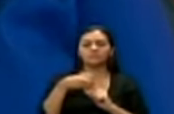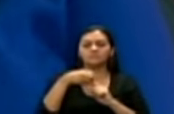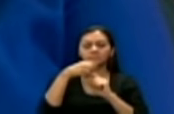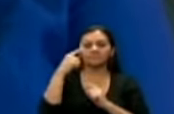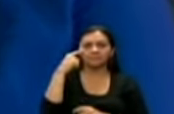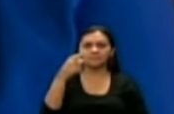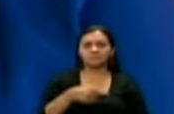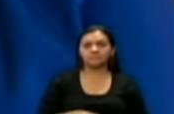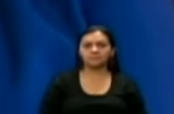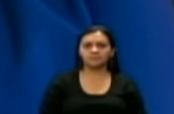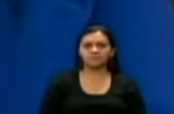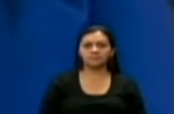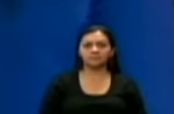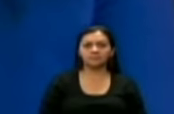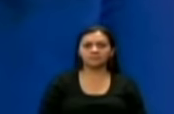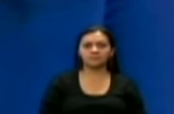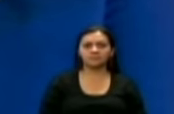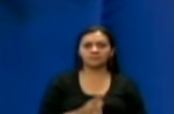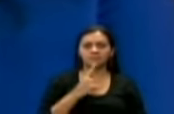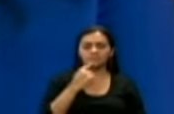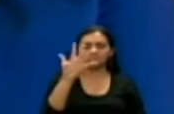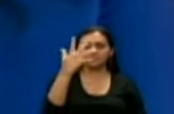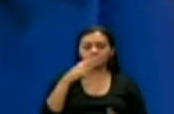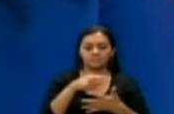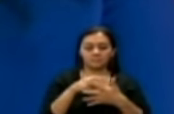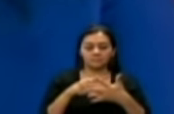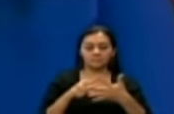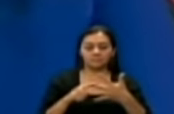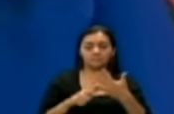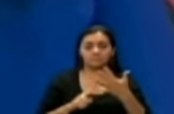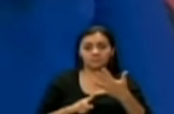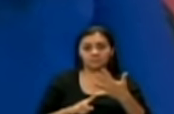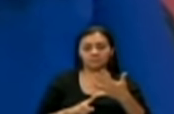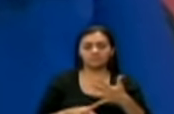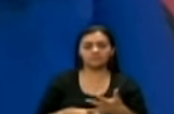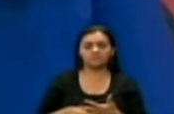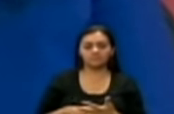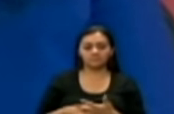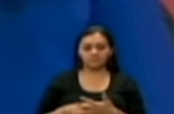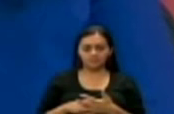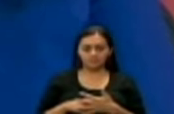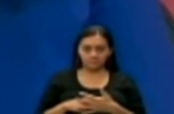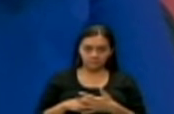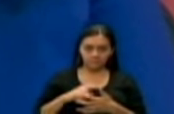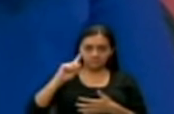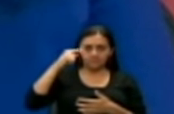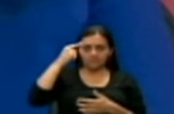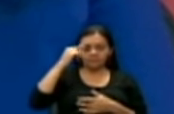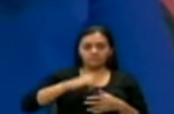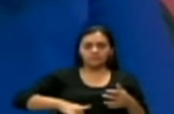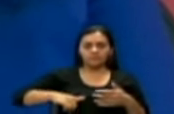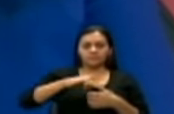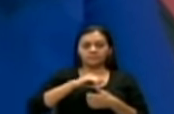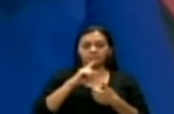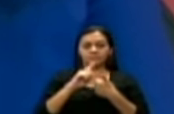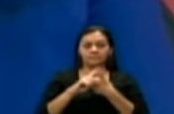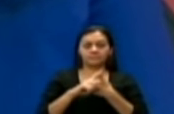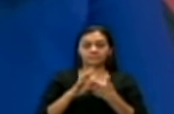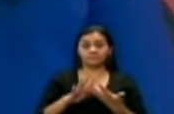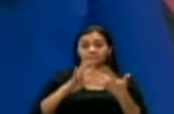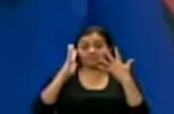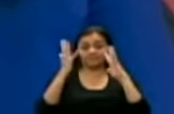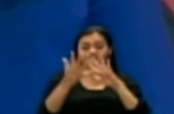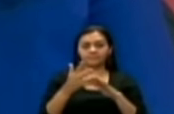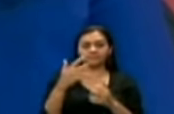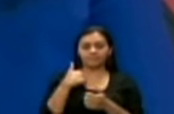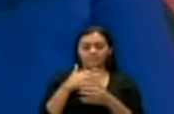Bueno, hay como 5 aspectos que son comunes en todos los gobiernos democráticos, ¿verdad? Revolucionarios